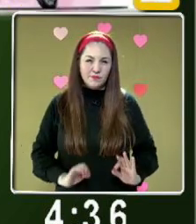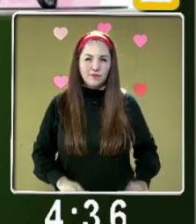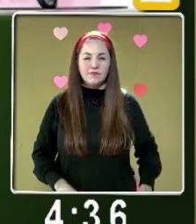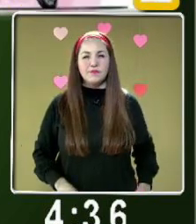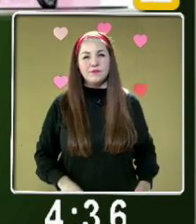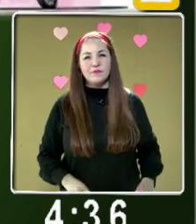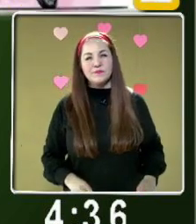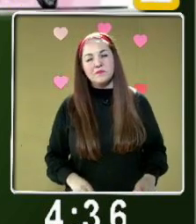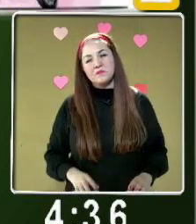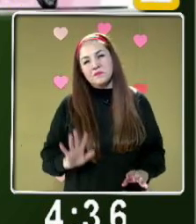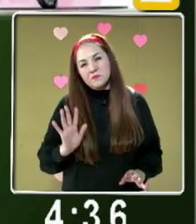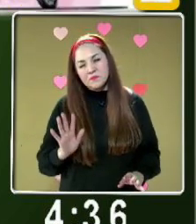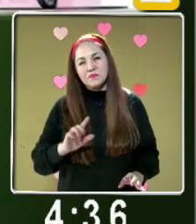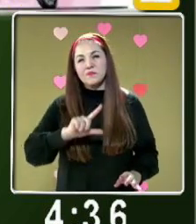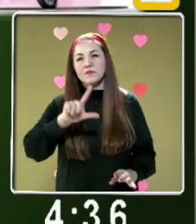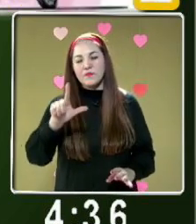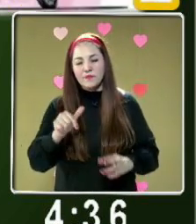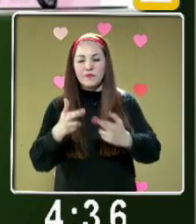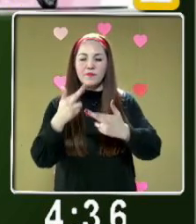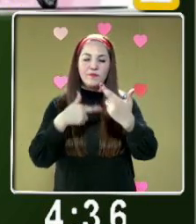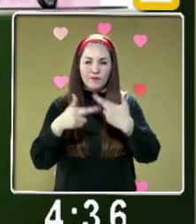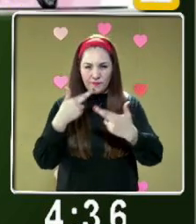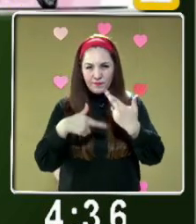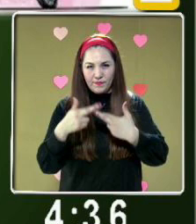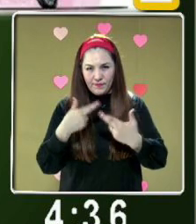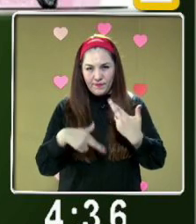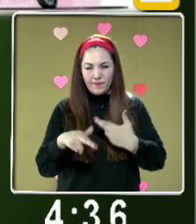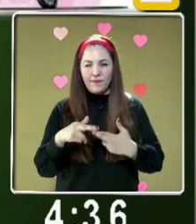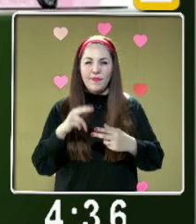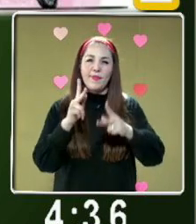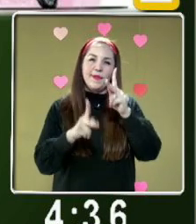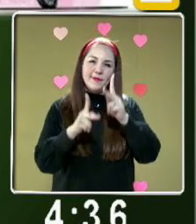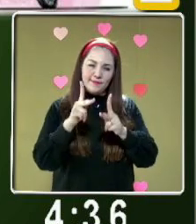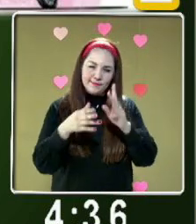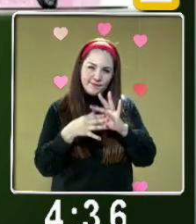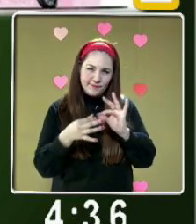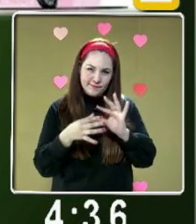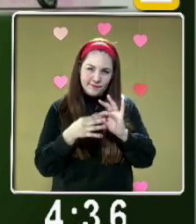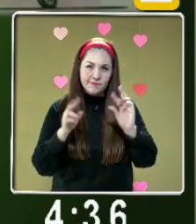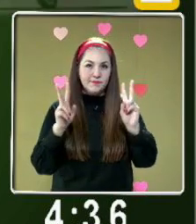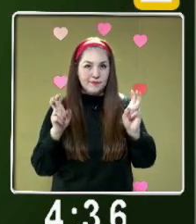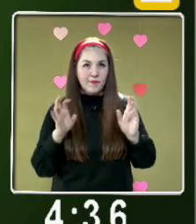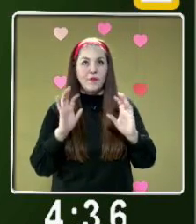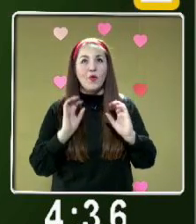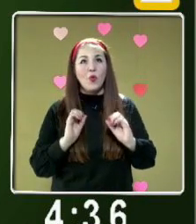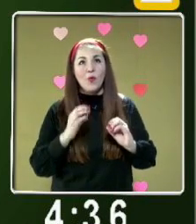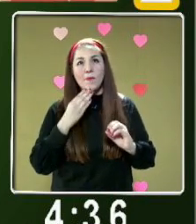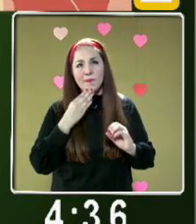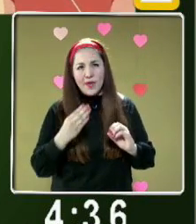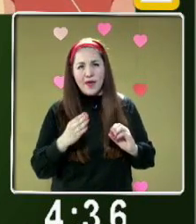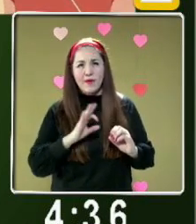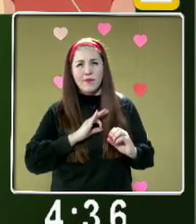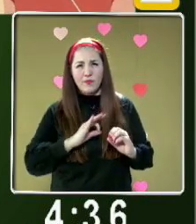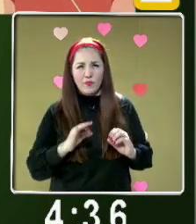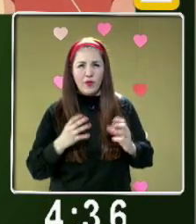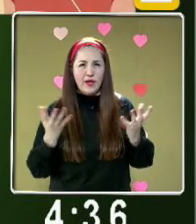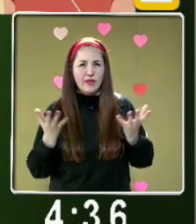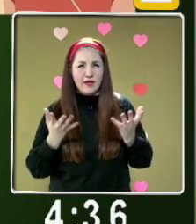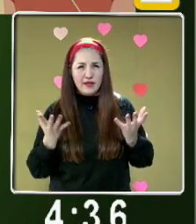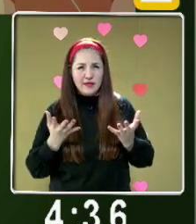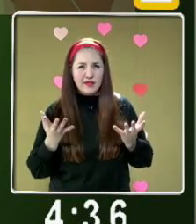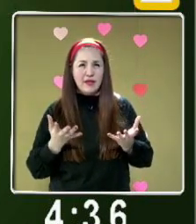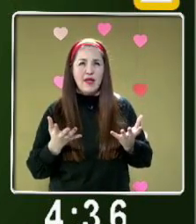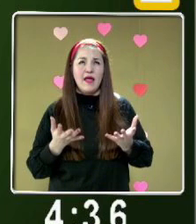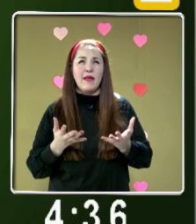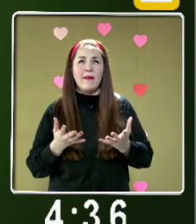relájate y luego retomas el tema con la persona que estás hablando. O bien, también puedes anticipar las